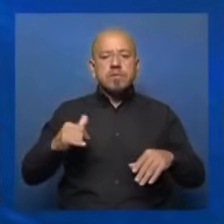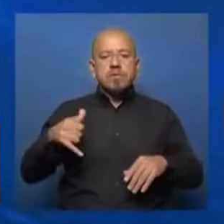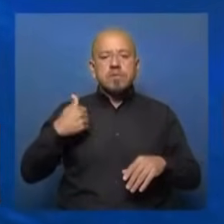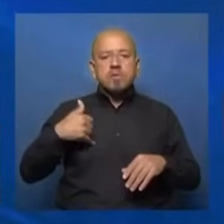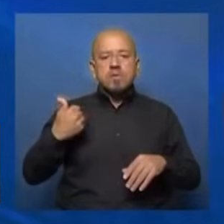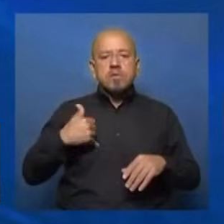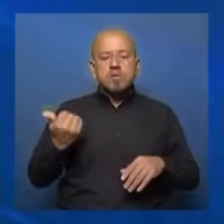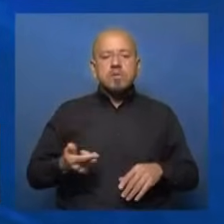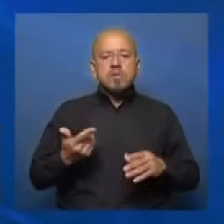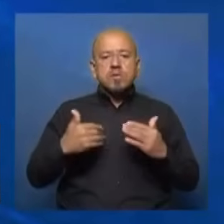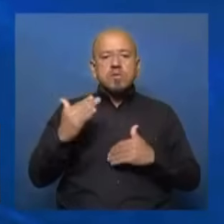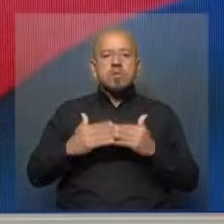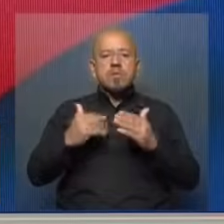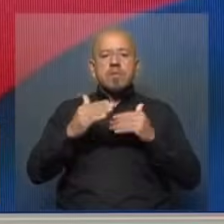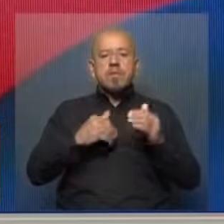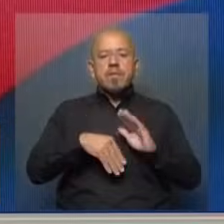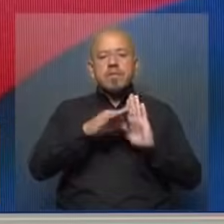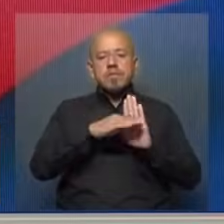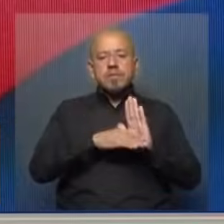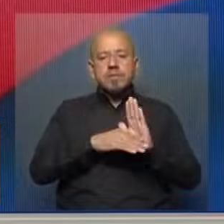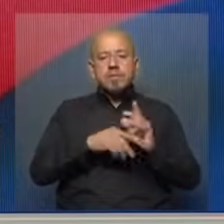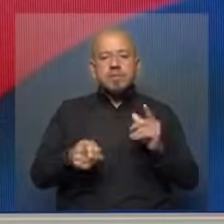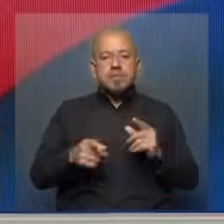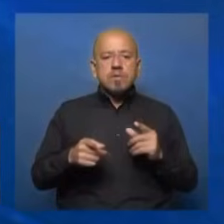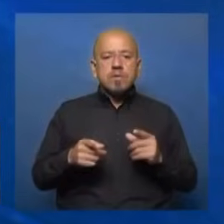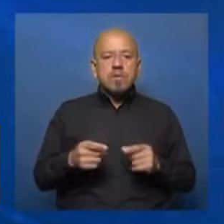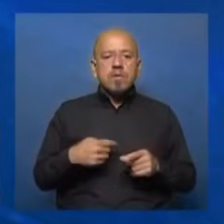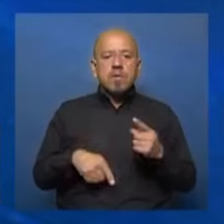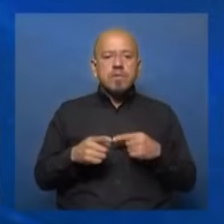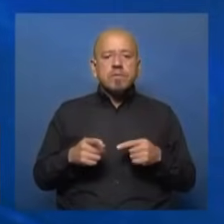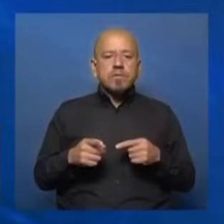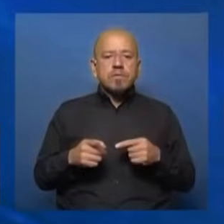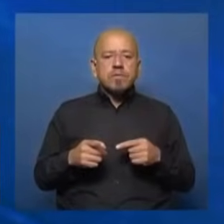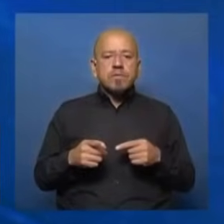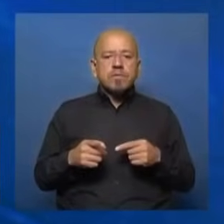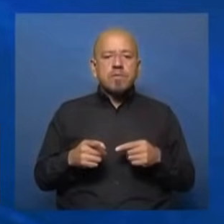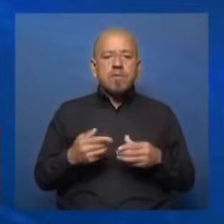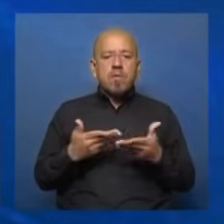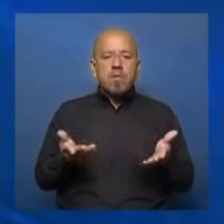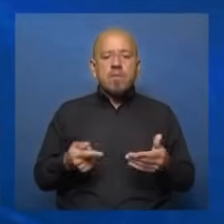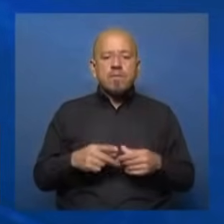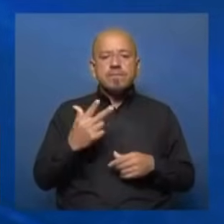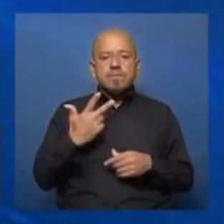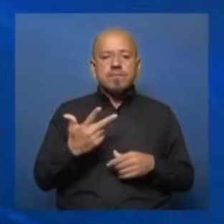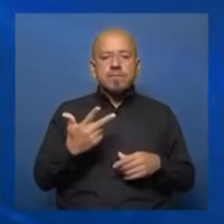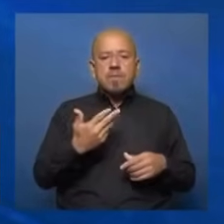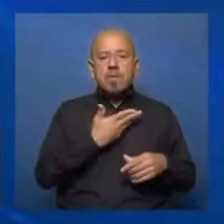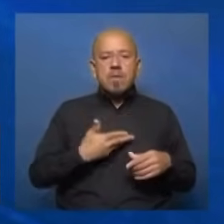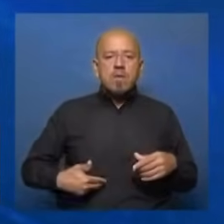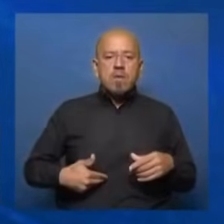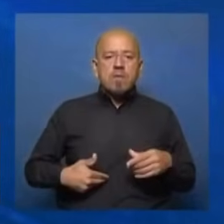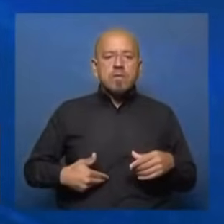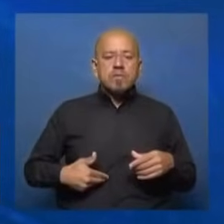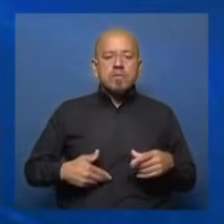de las bases, de la construcción del programa, que creo humildemente que fue una pata que se fue debilitando en los tres gobiernos del FA en el correr del tiempo,